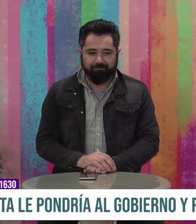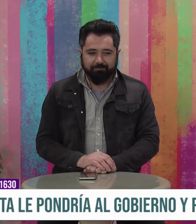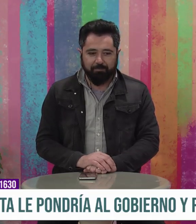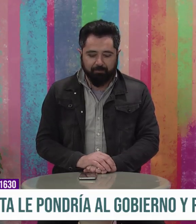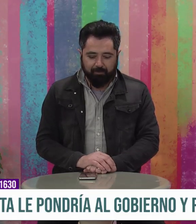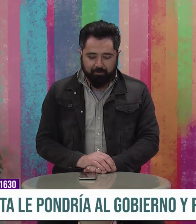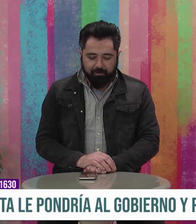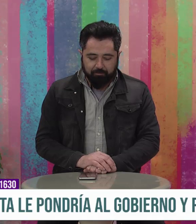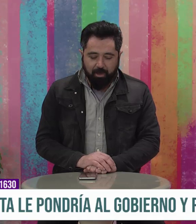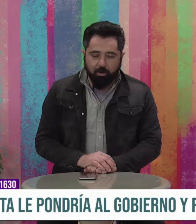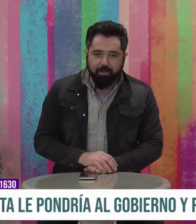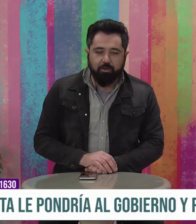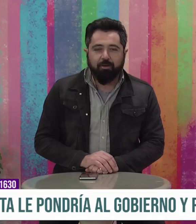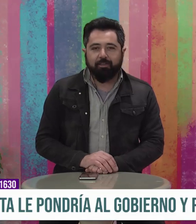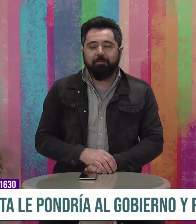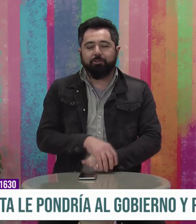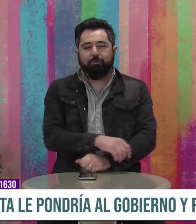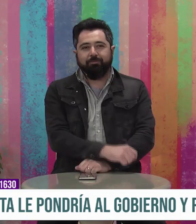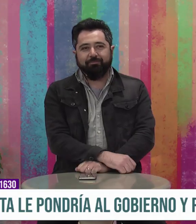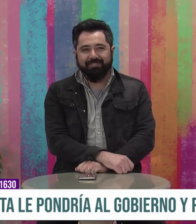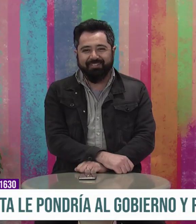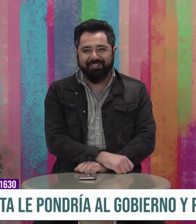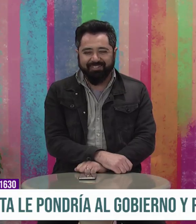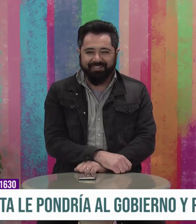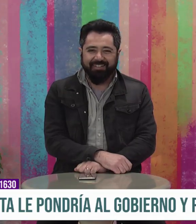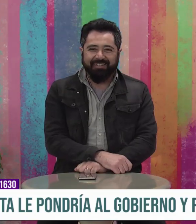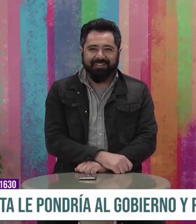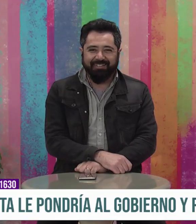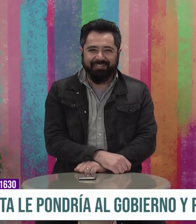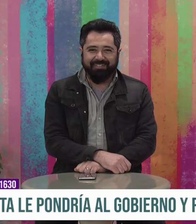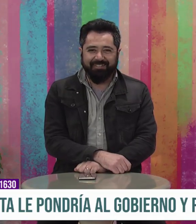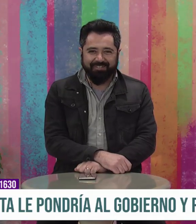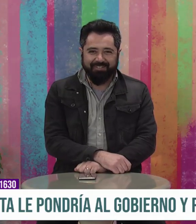Más o menos nomás, compadre. Más o menos nomás, ¿qué le pasó?